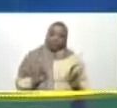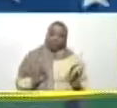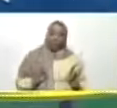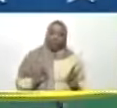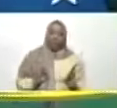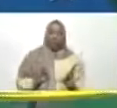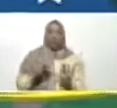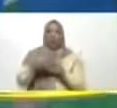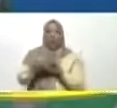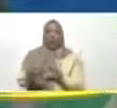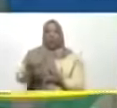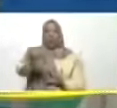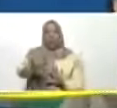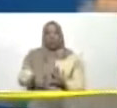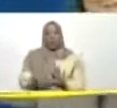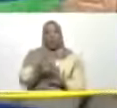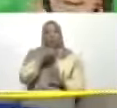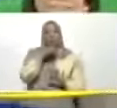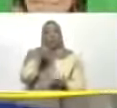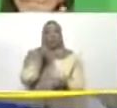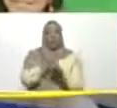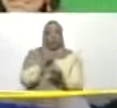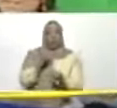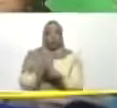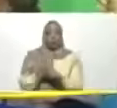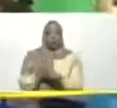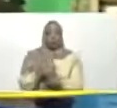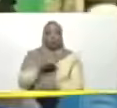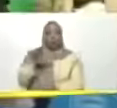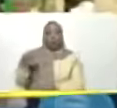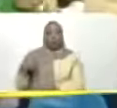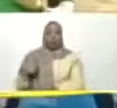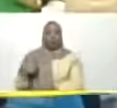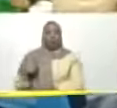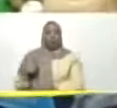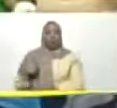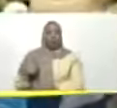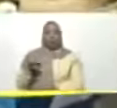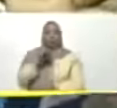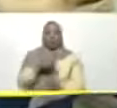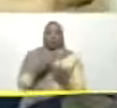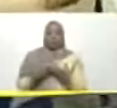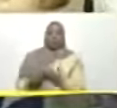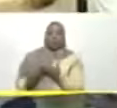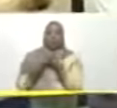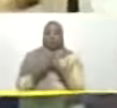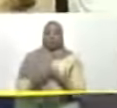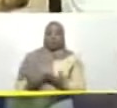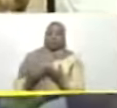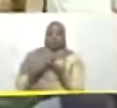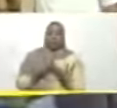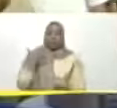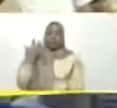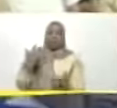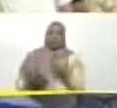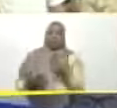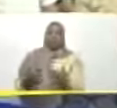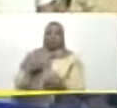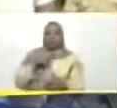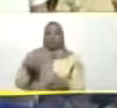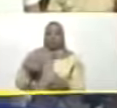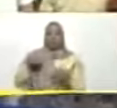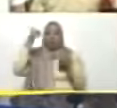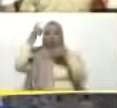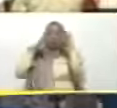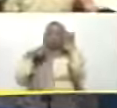Esta generación la generación de la organización bolivariana estudiantil que fundó nuestro comandante